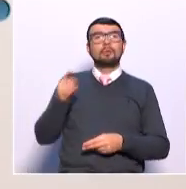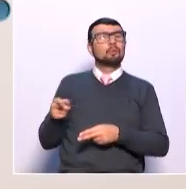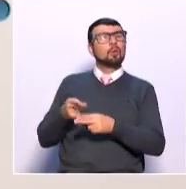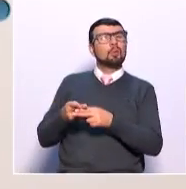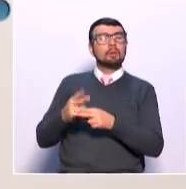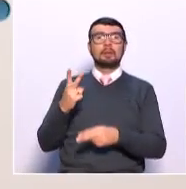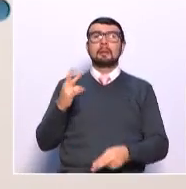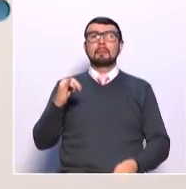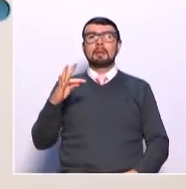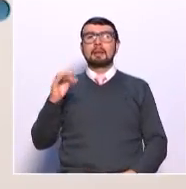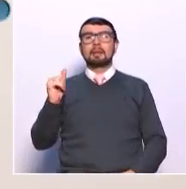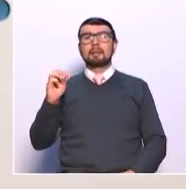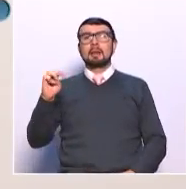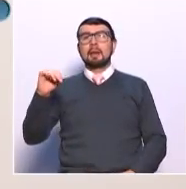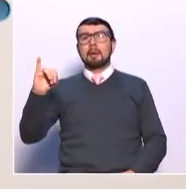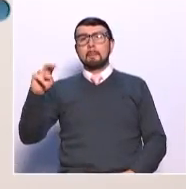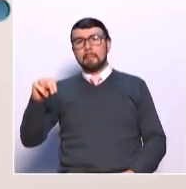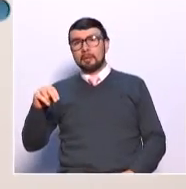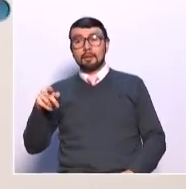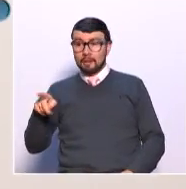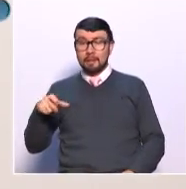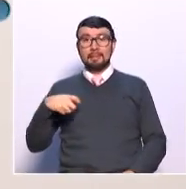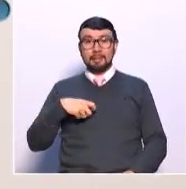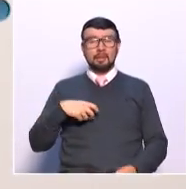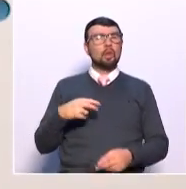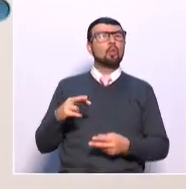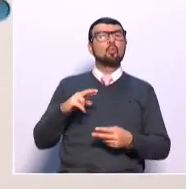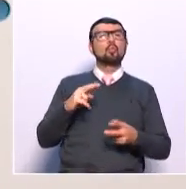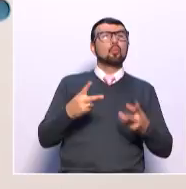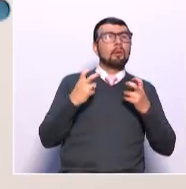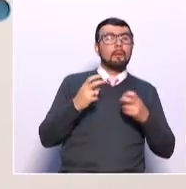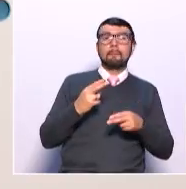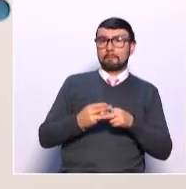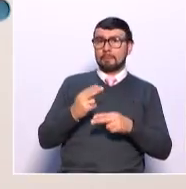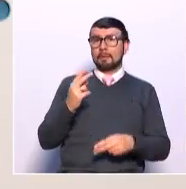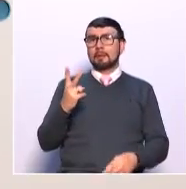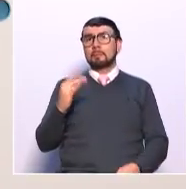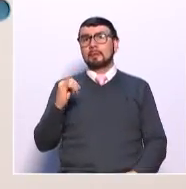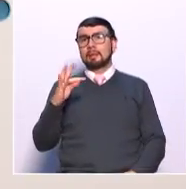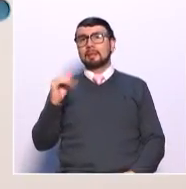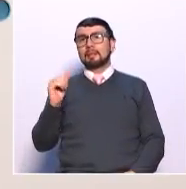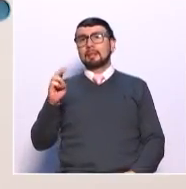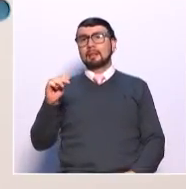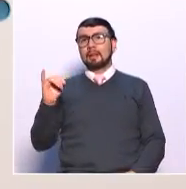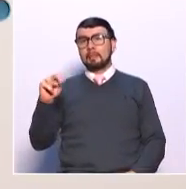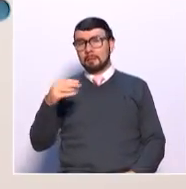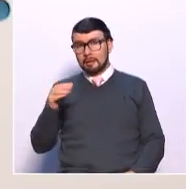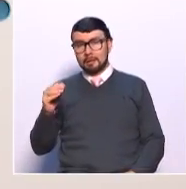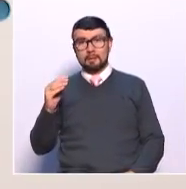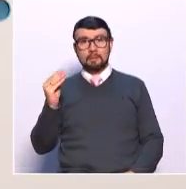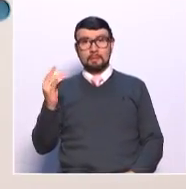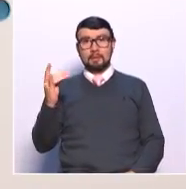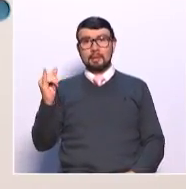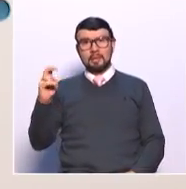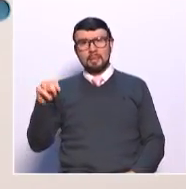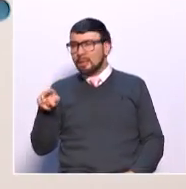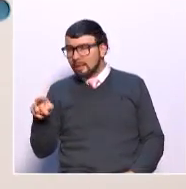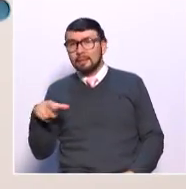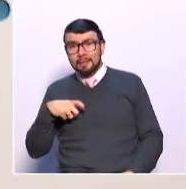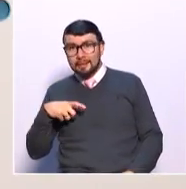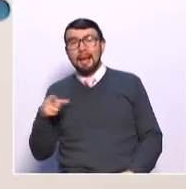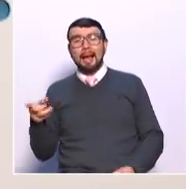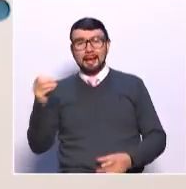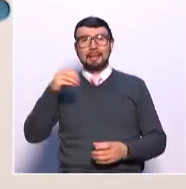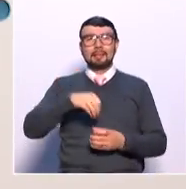ahora llama vitamin kim porque viene con más proteína y adicionalmente viene con con